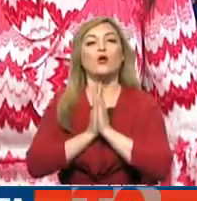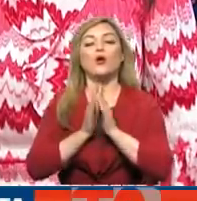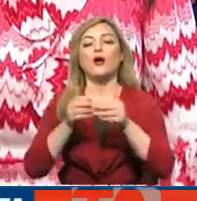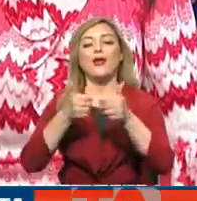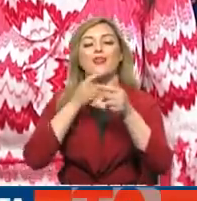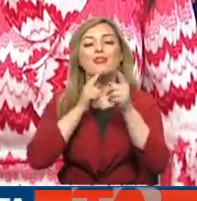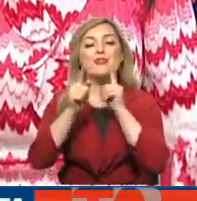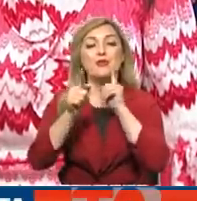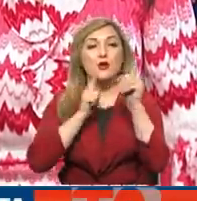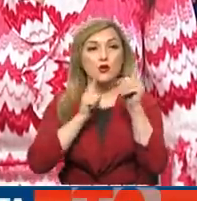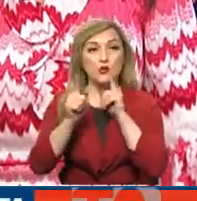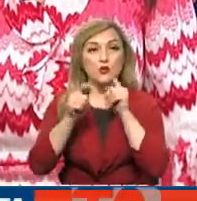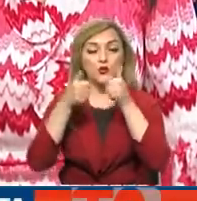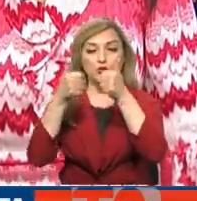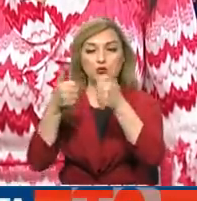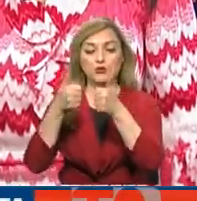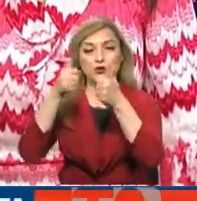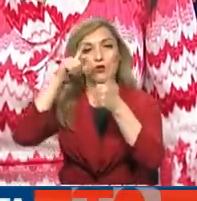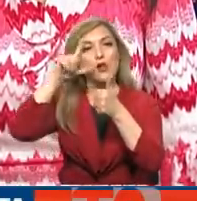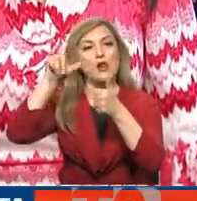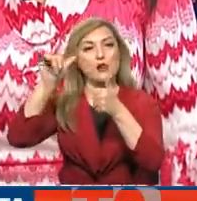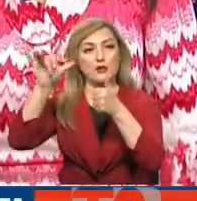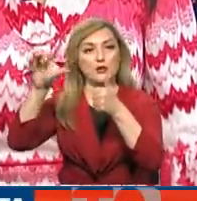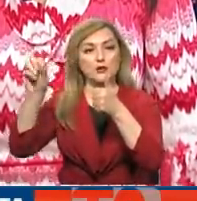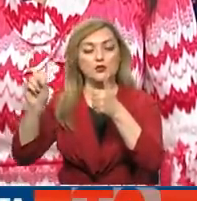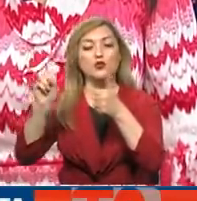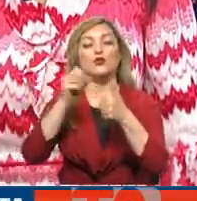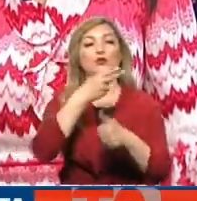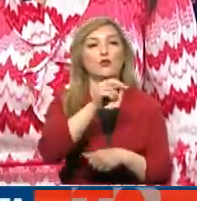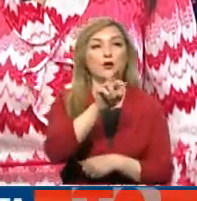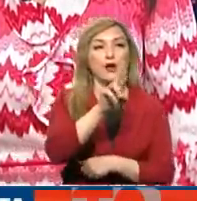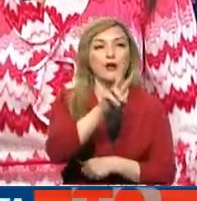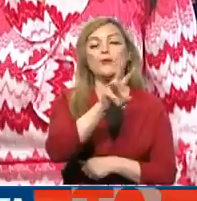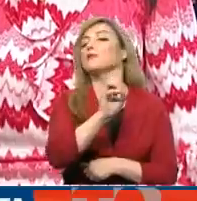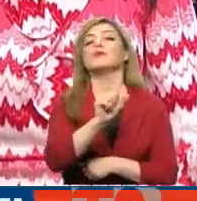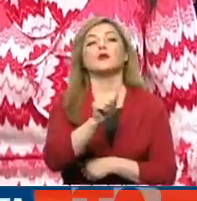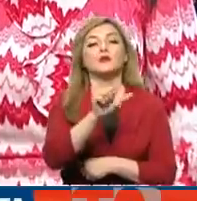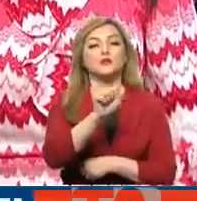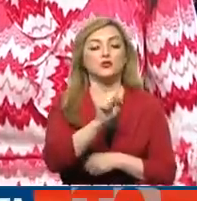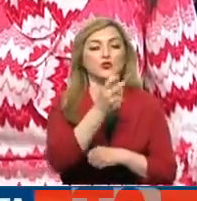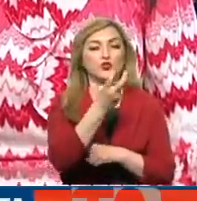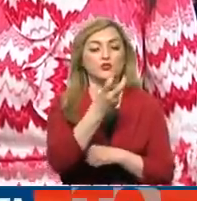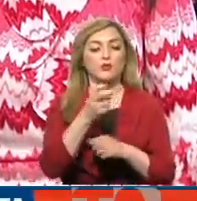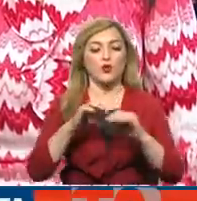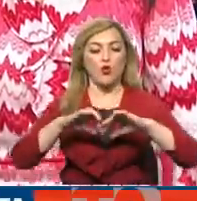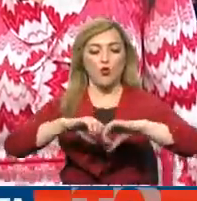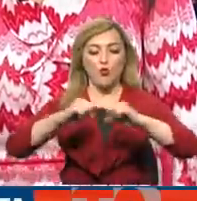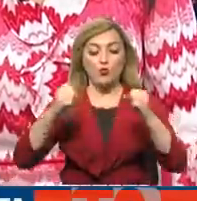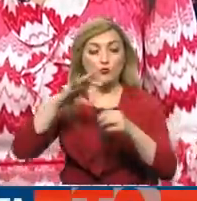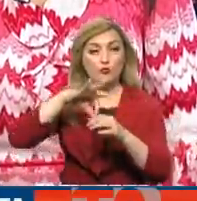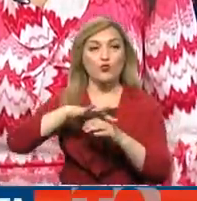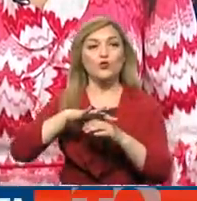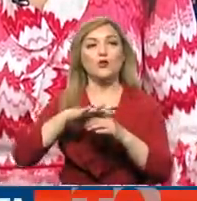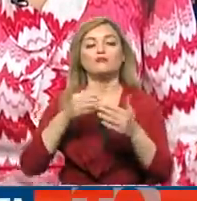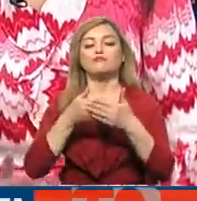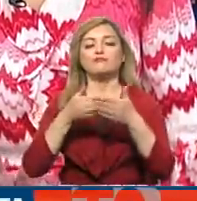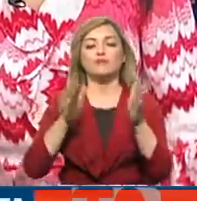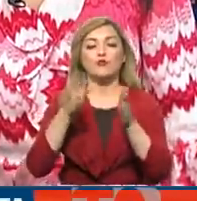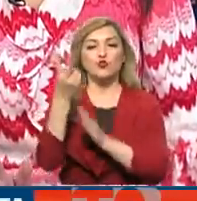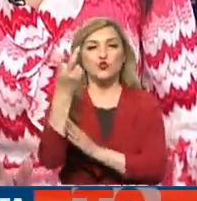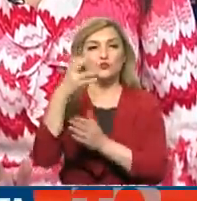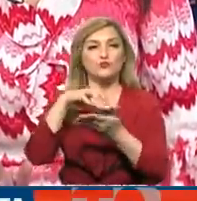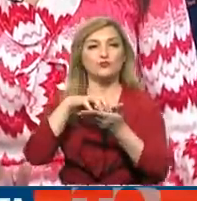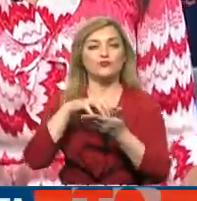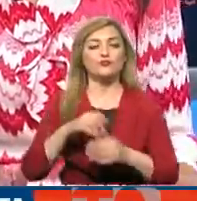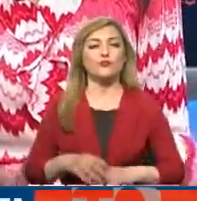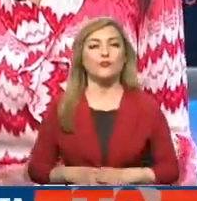si es que se abren las urnas en al menos 7 provincias. Hola, María Gracia, ¿cómo estás? Buenas tardes. ¿Qué tal? Hola, Liz, amigos. Muy buenas tardes. El